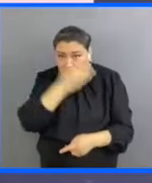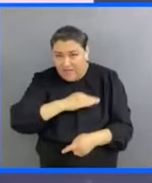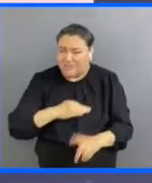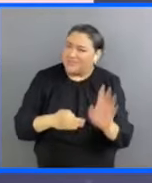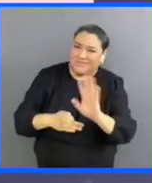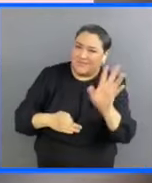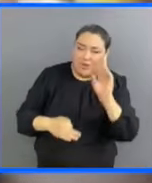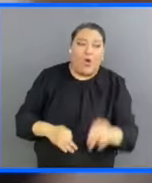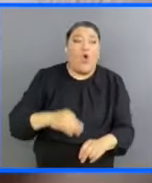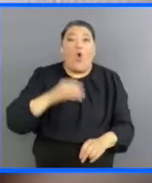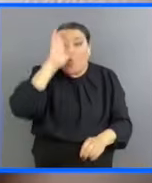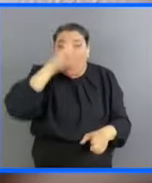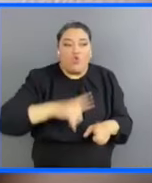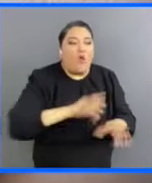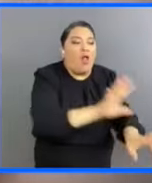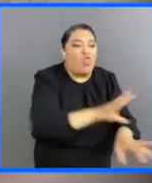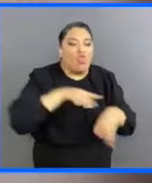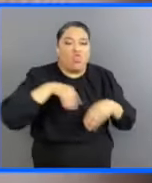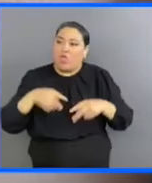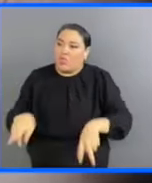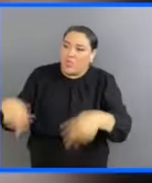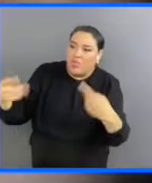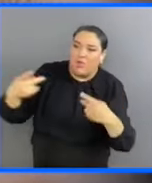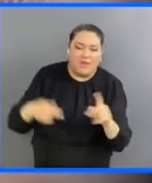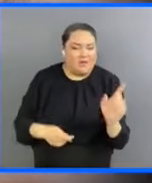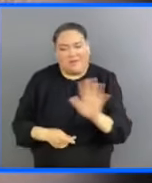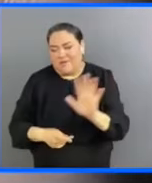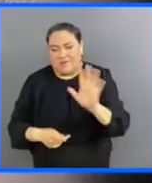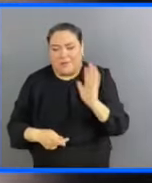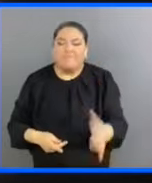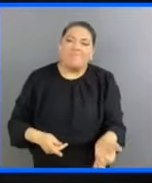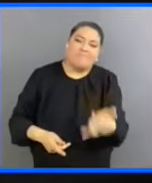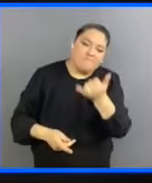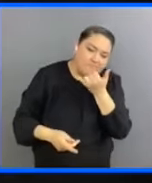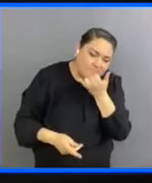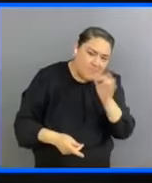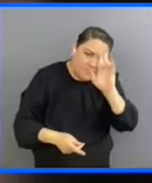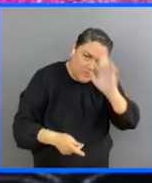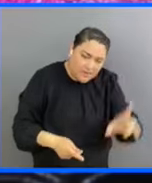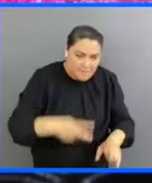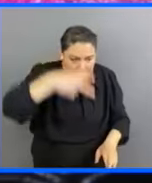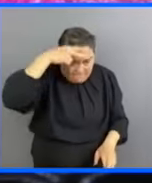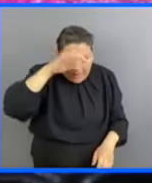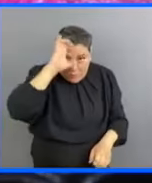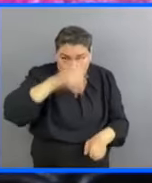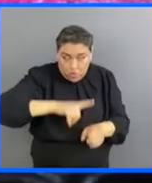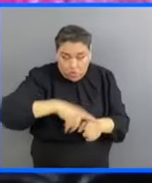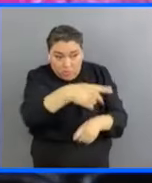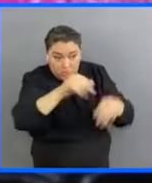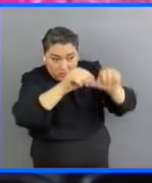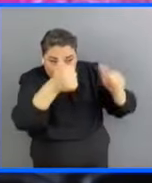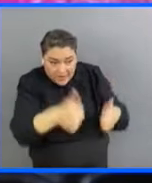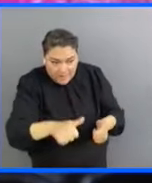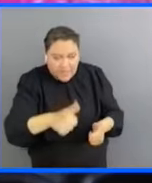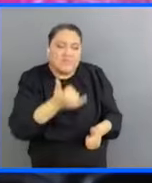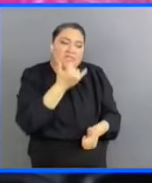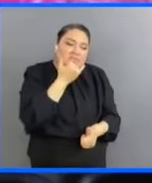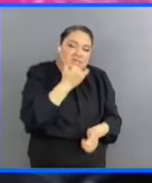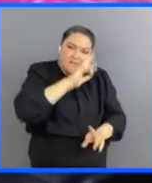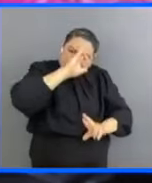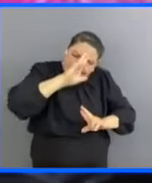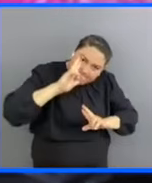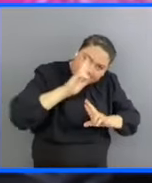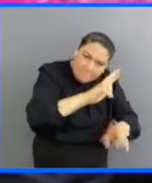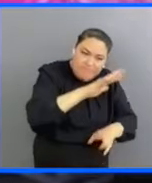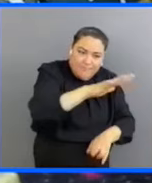cultural indebida. A su vez, expresó su profundo respeto por el patrimonio cultural y artístico de los pueblos y comunidades indígenas y